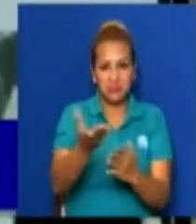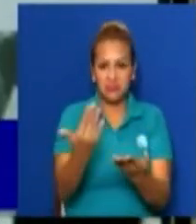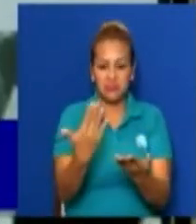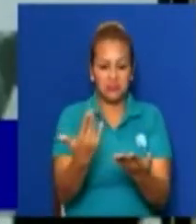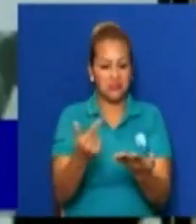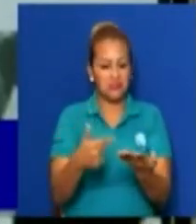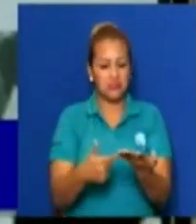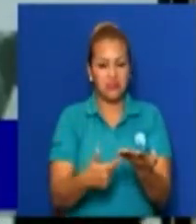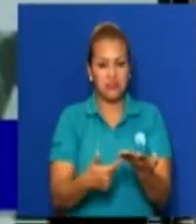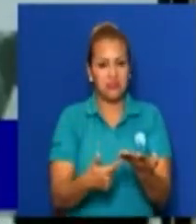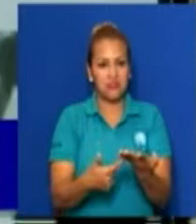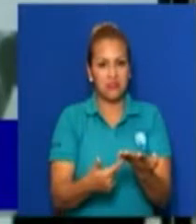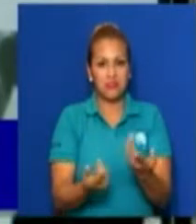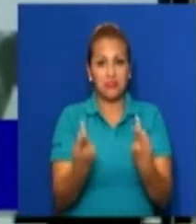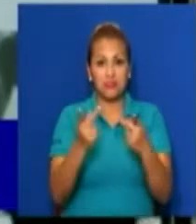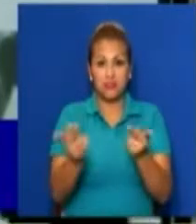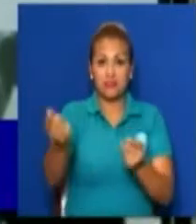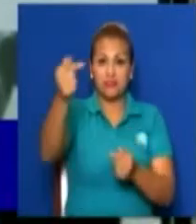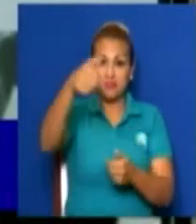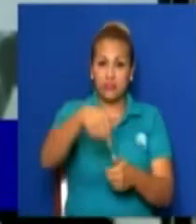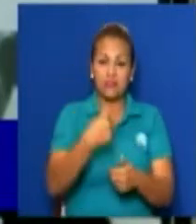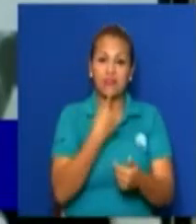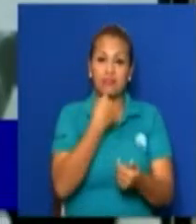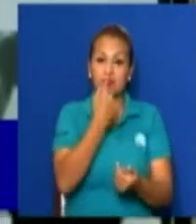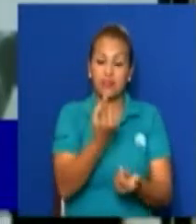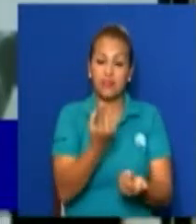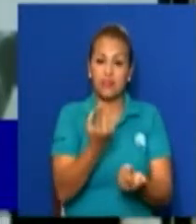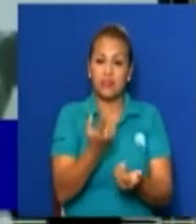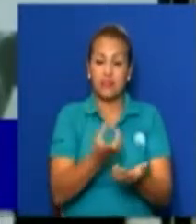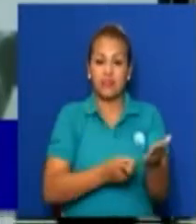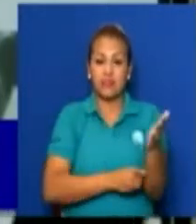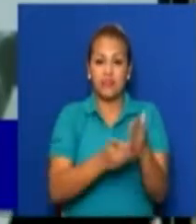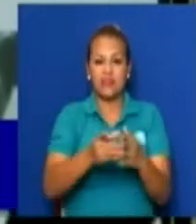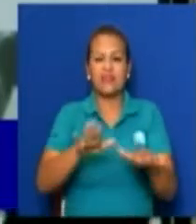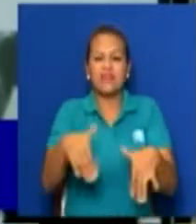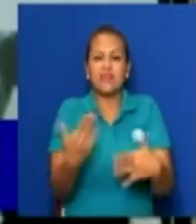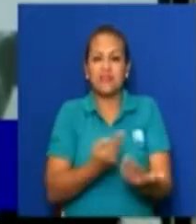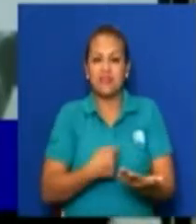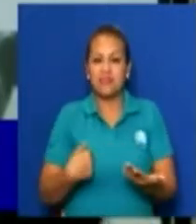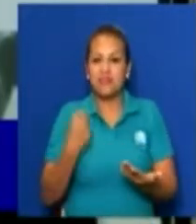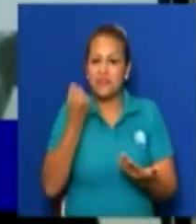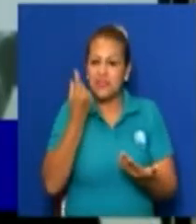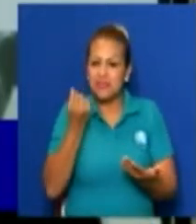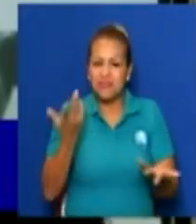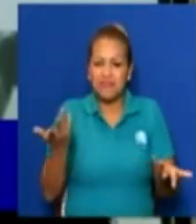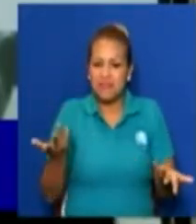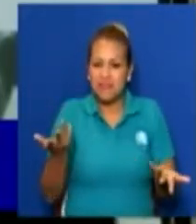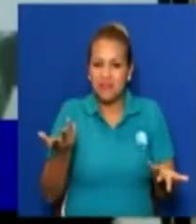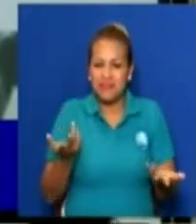este punto. Pero como dice la profesora, ¿qué hace falta? Bueno, estamos a la mitad